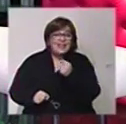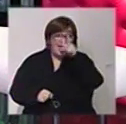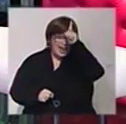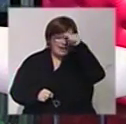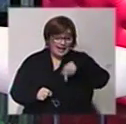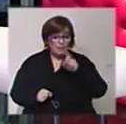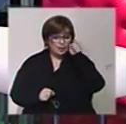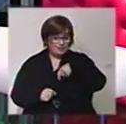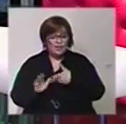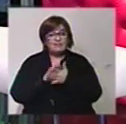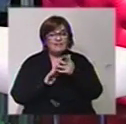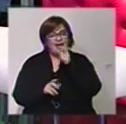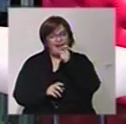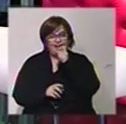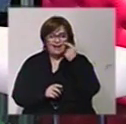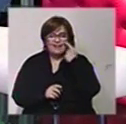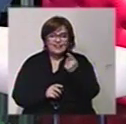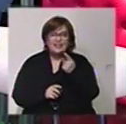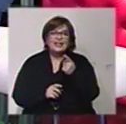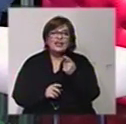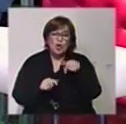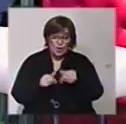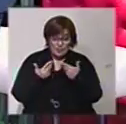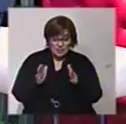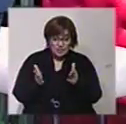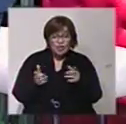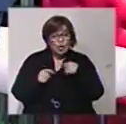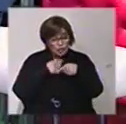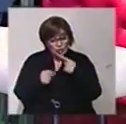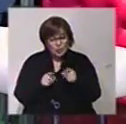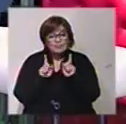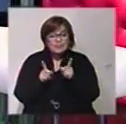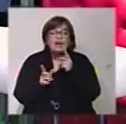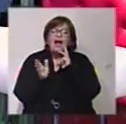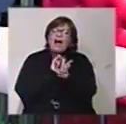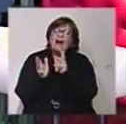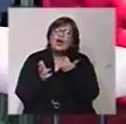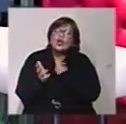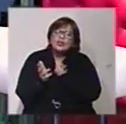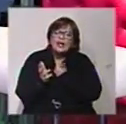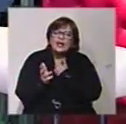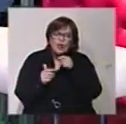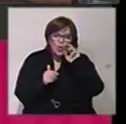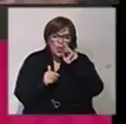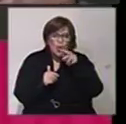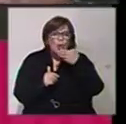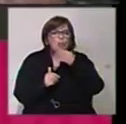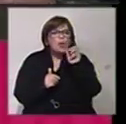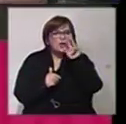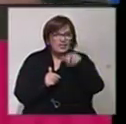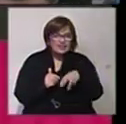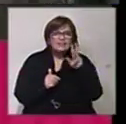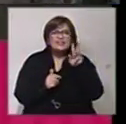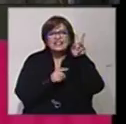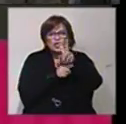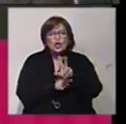¿no? Y vamos a ir con Alvarito porque lo tuvimos hoy al arranque y sigue ahí para hablar un poquito sobre el pasaje de Bourdain por este lugar ahí, la zona de Cordón. Te